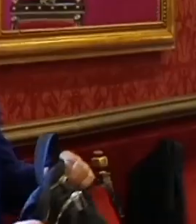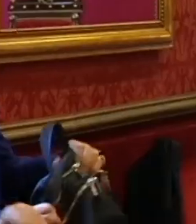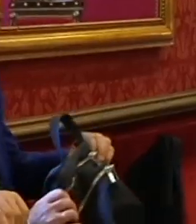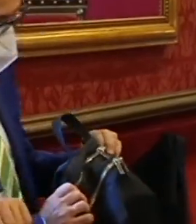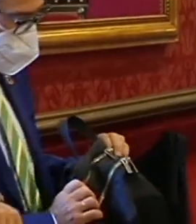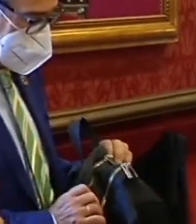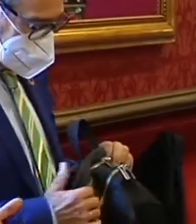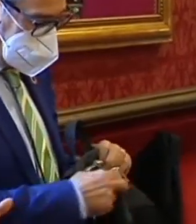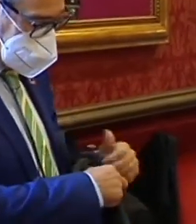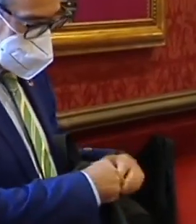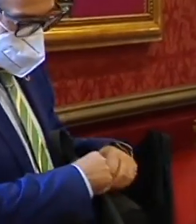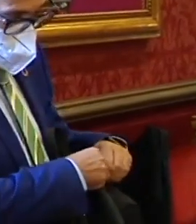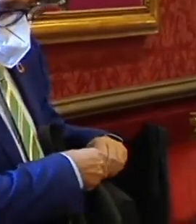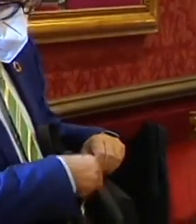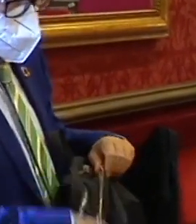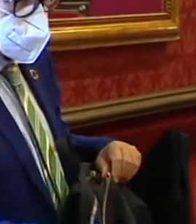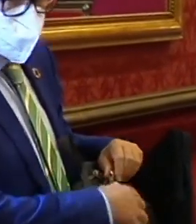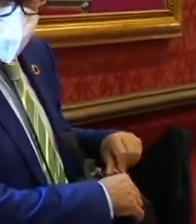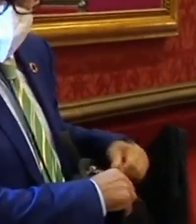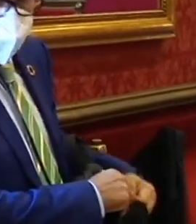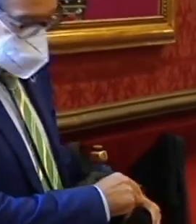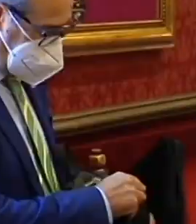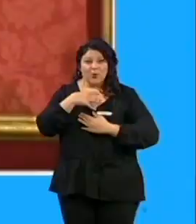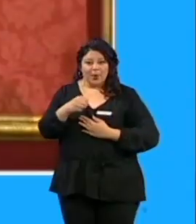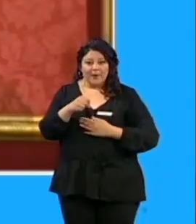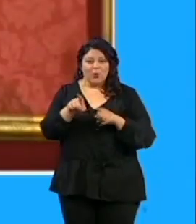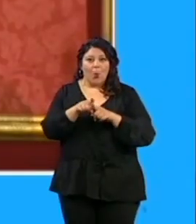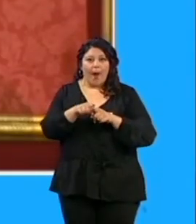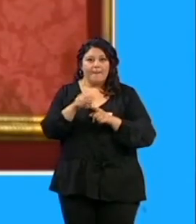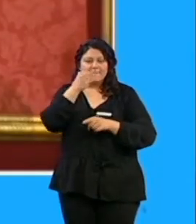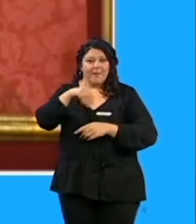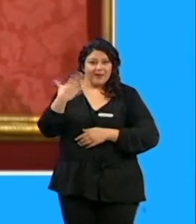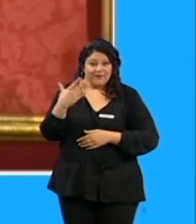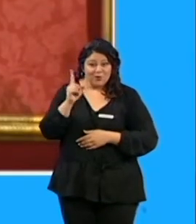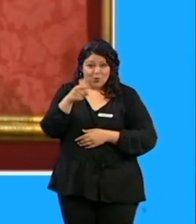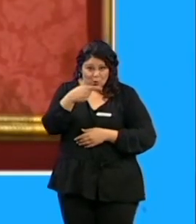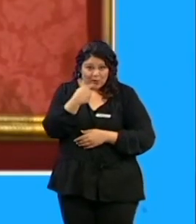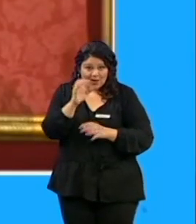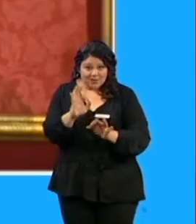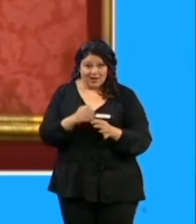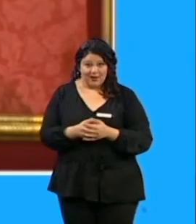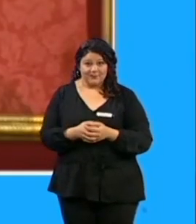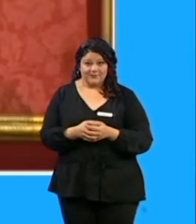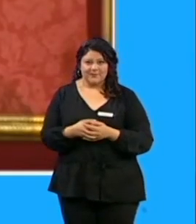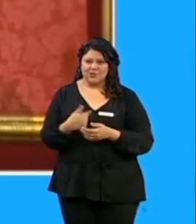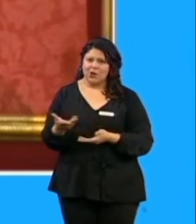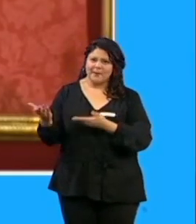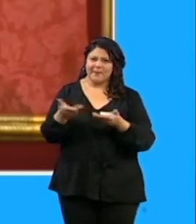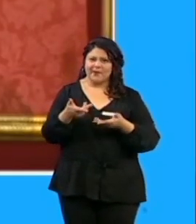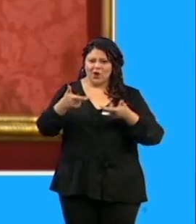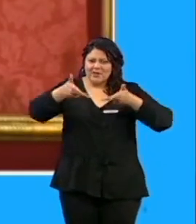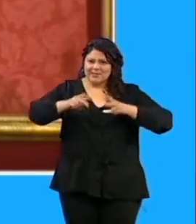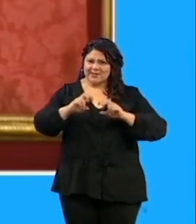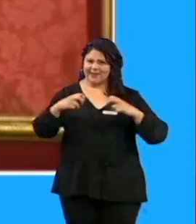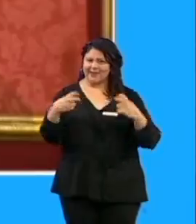Salvador, calificara como magnífica la gestión del equipo de gobierno municipal. Yo le invito a sentarse con las familias a las que esta crisis ha reventado su esperanza